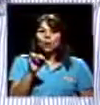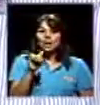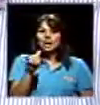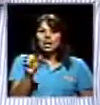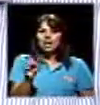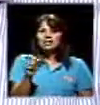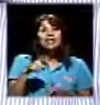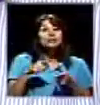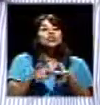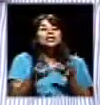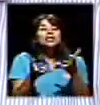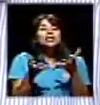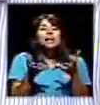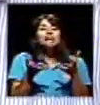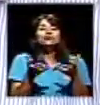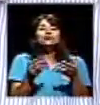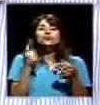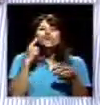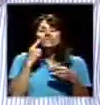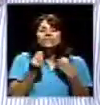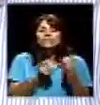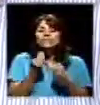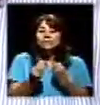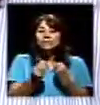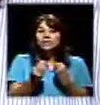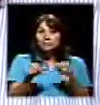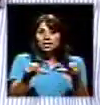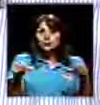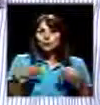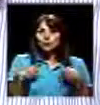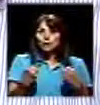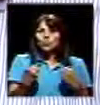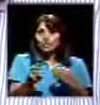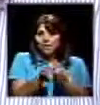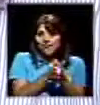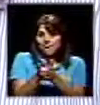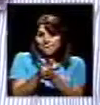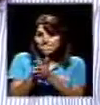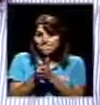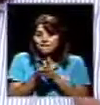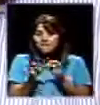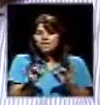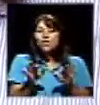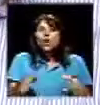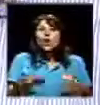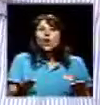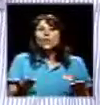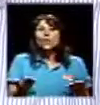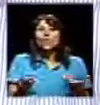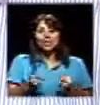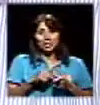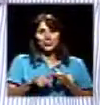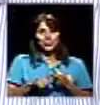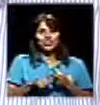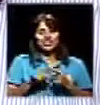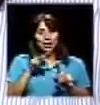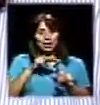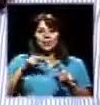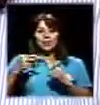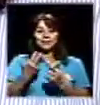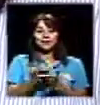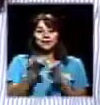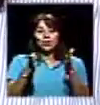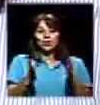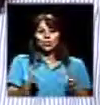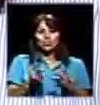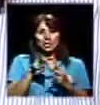salud. Para analizar esa eficiencia, entonces, del lado de los economistas, básicamente